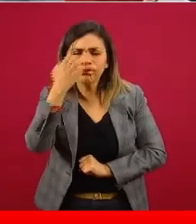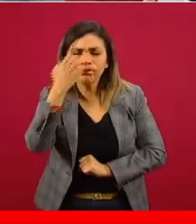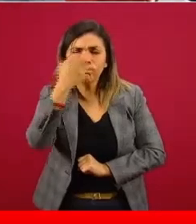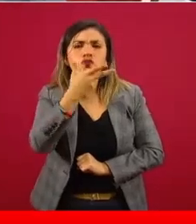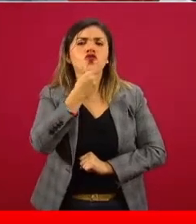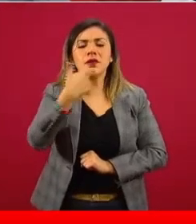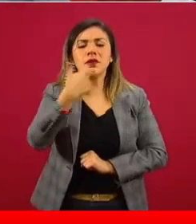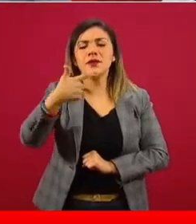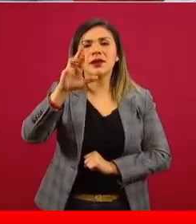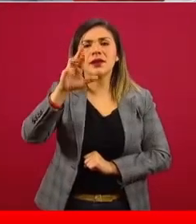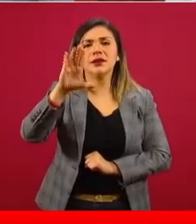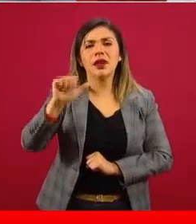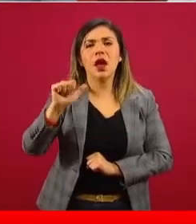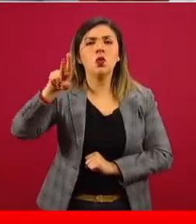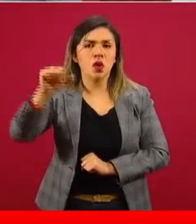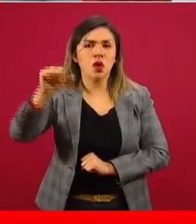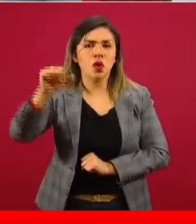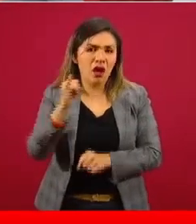Luna.